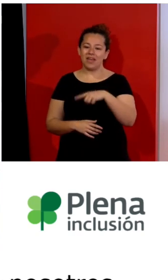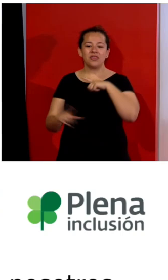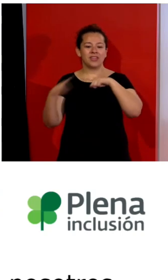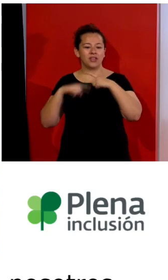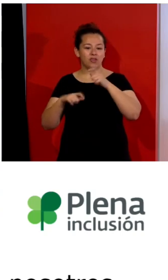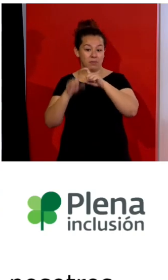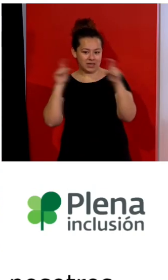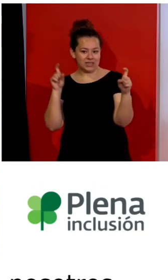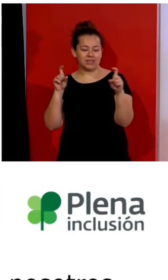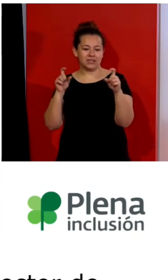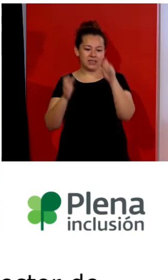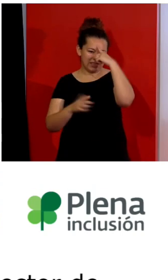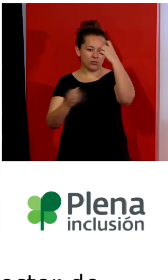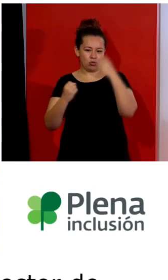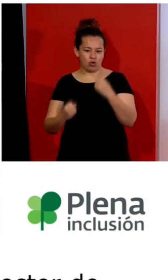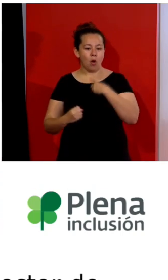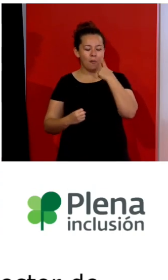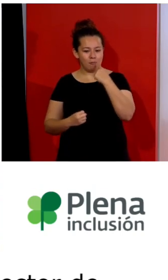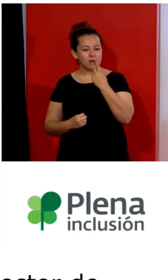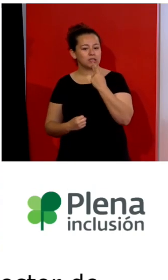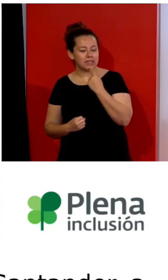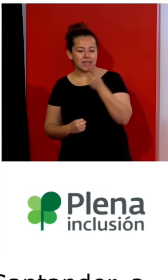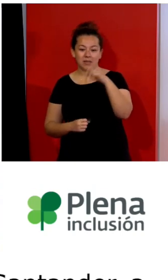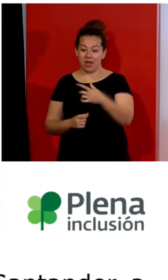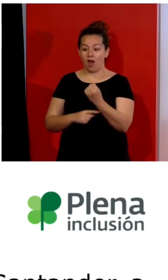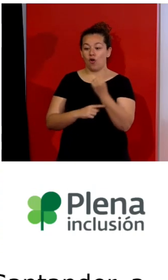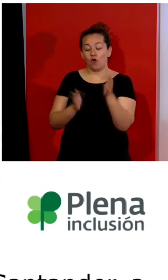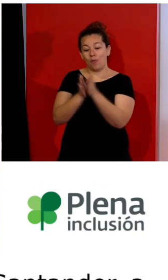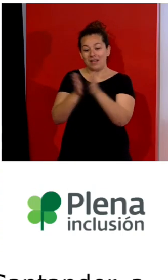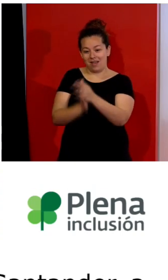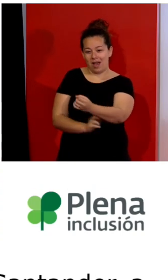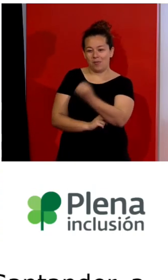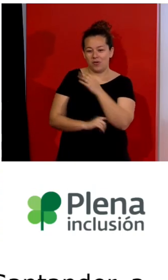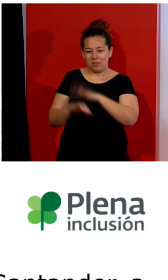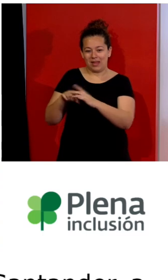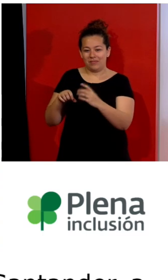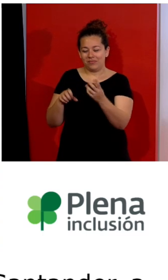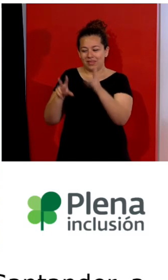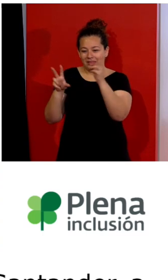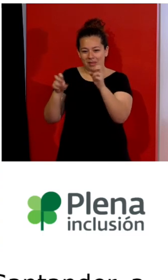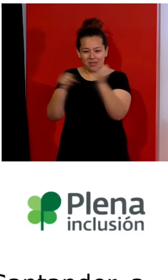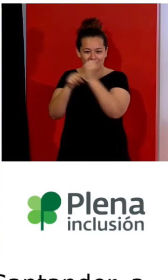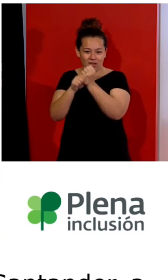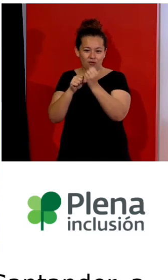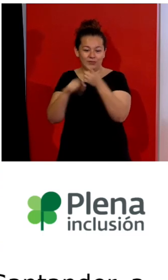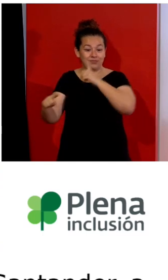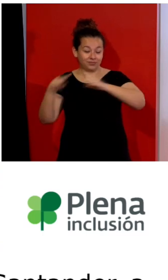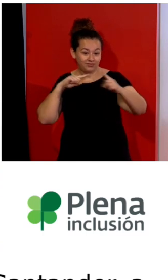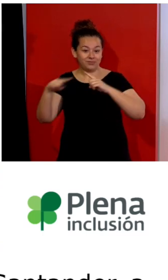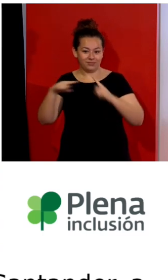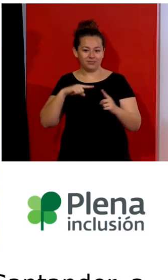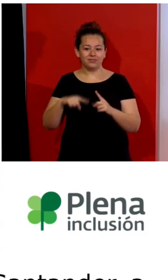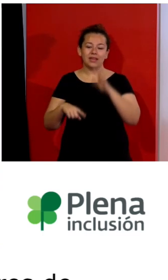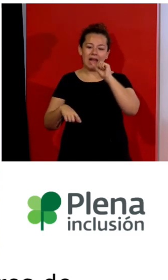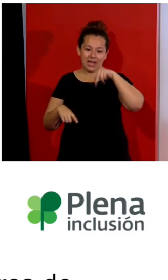Banco Santander, a mi compañera, y apoyo para las labores de dirección de nuestra confederación,